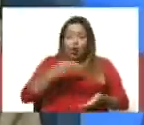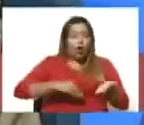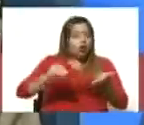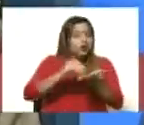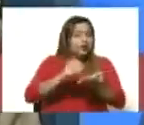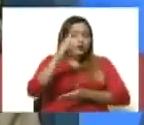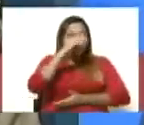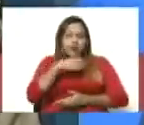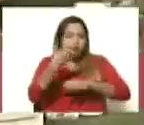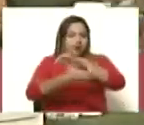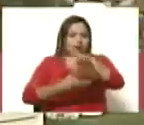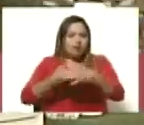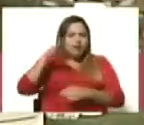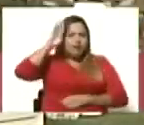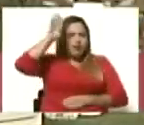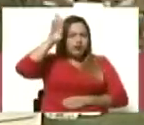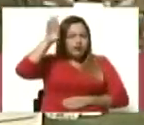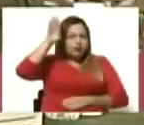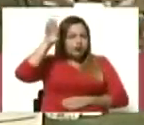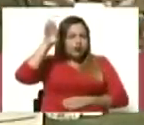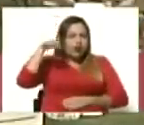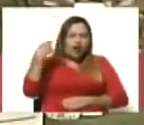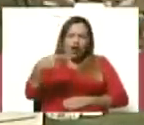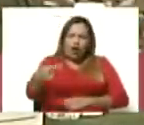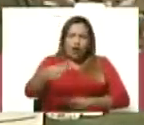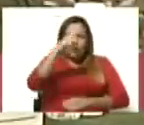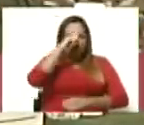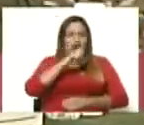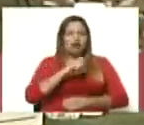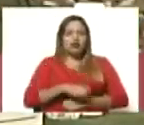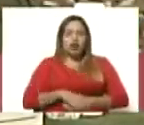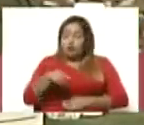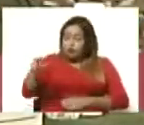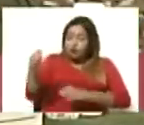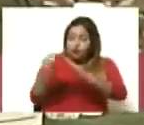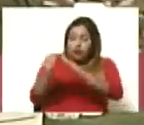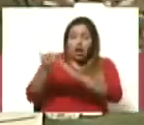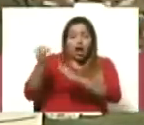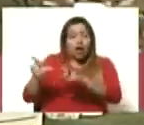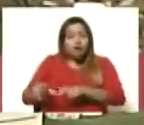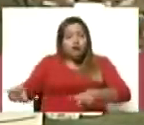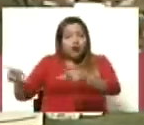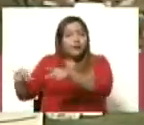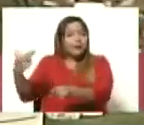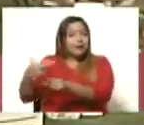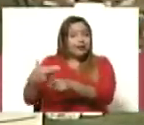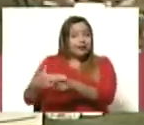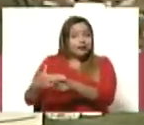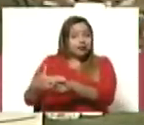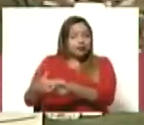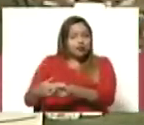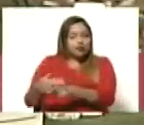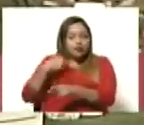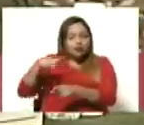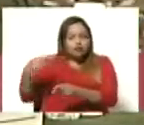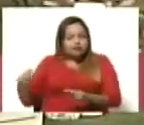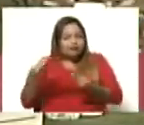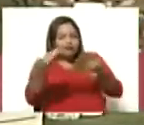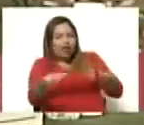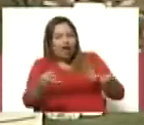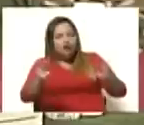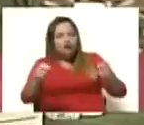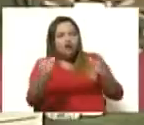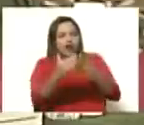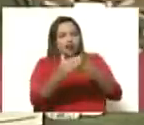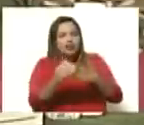ocurrir en el futuro, dentro de unos años, si tu casa está en una zona de riesgo, te vamos a dar una nueva casa. Y me